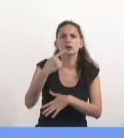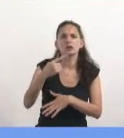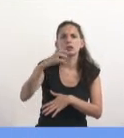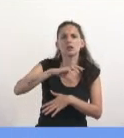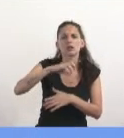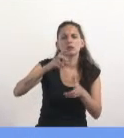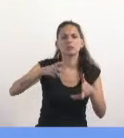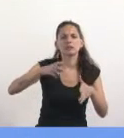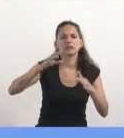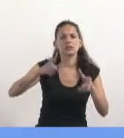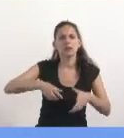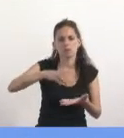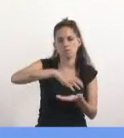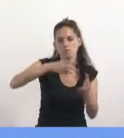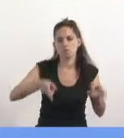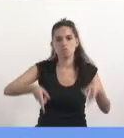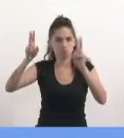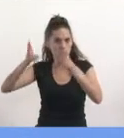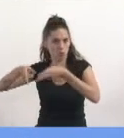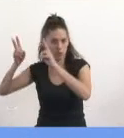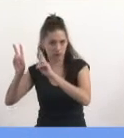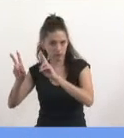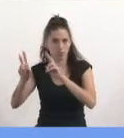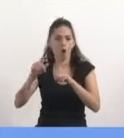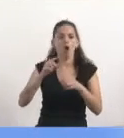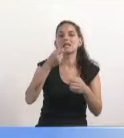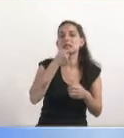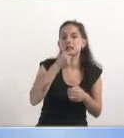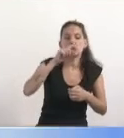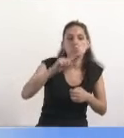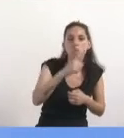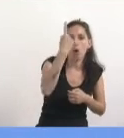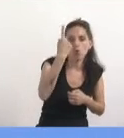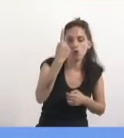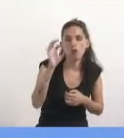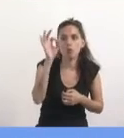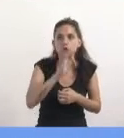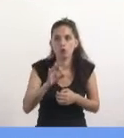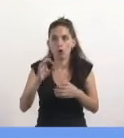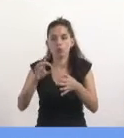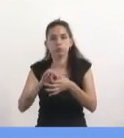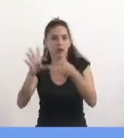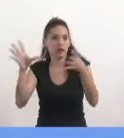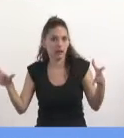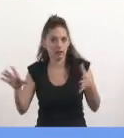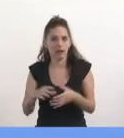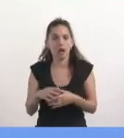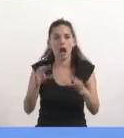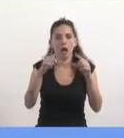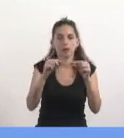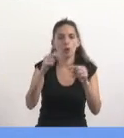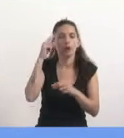vieja discusión si los municipios eran autónomos o tenían autarquía. El artículo 123...